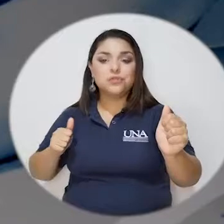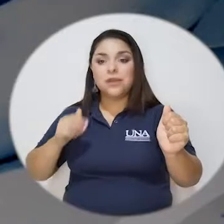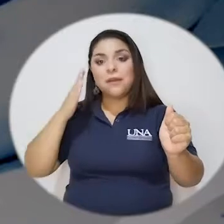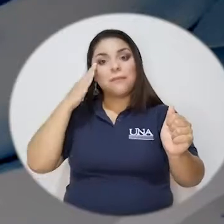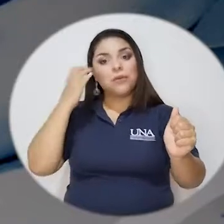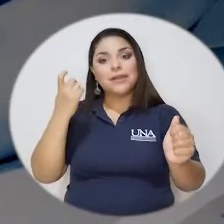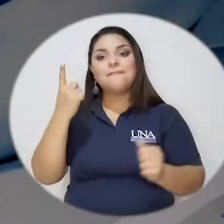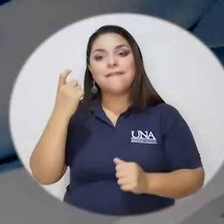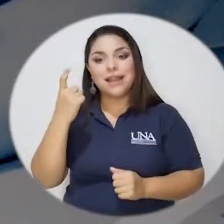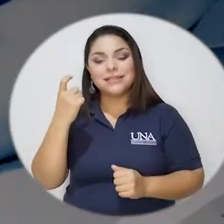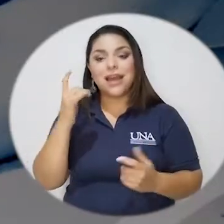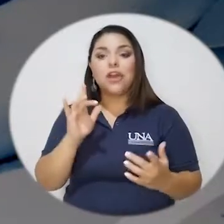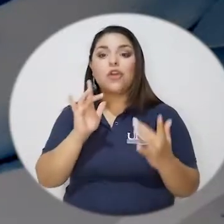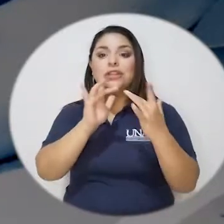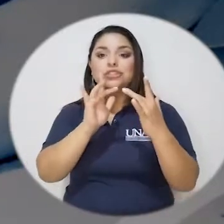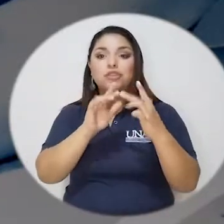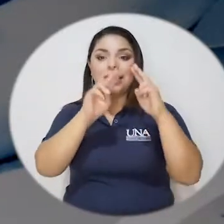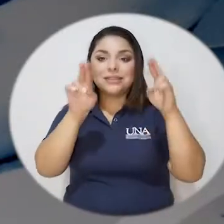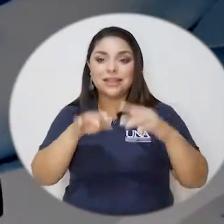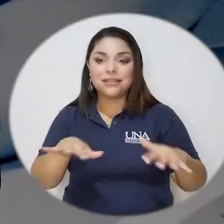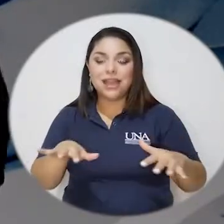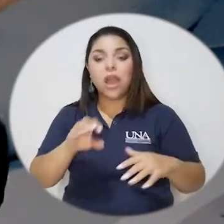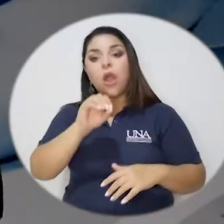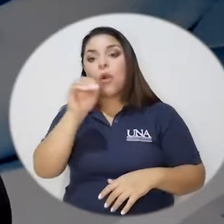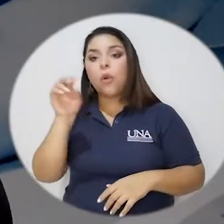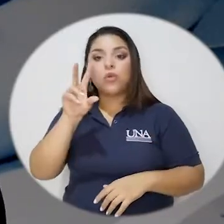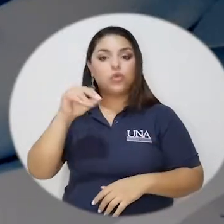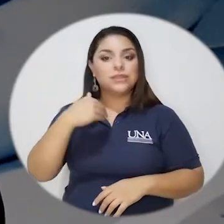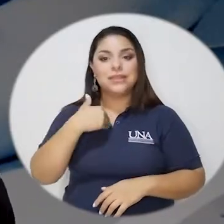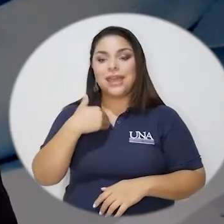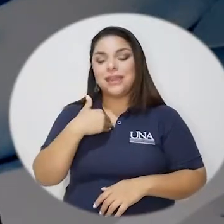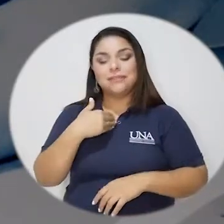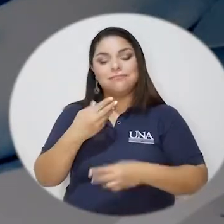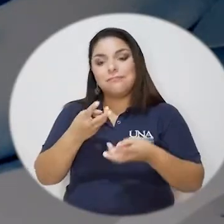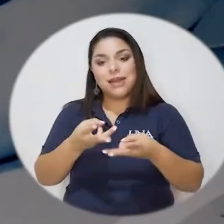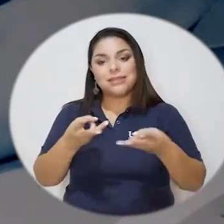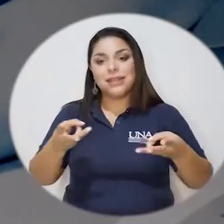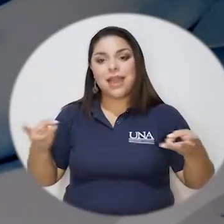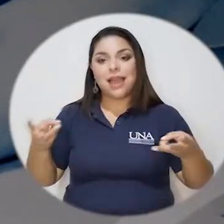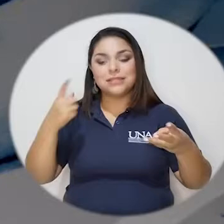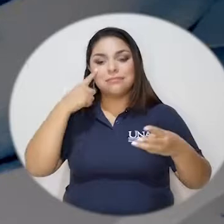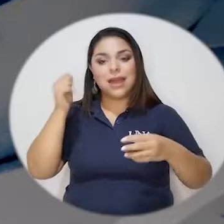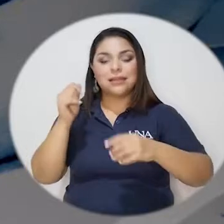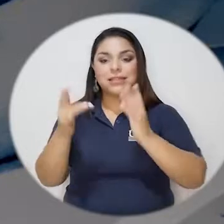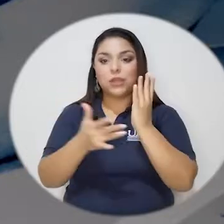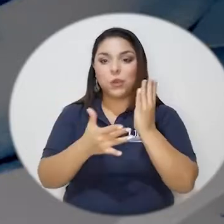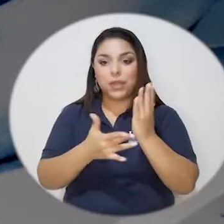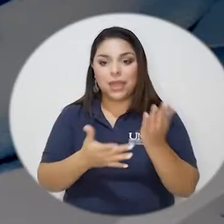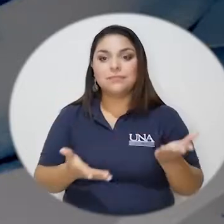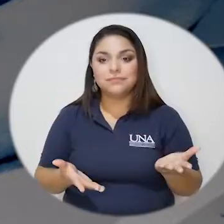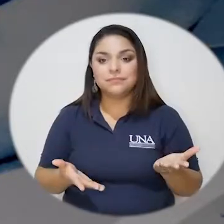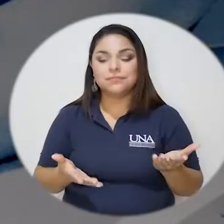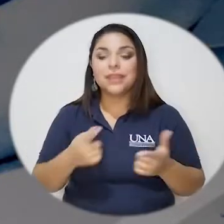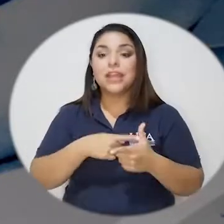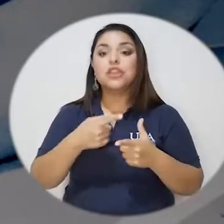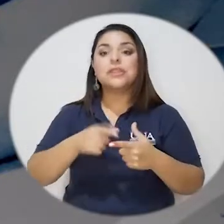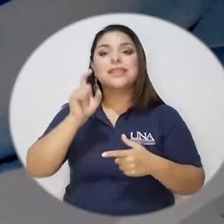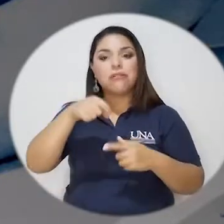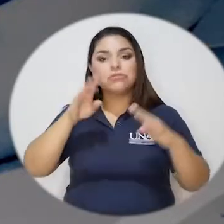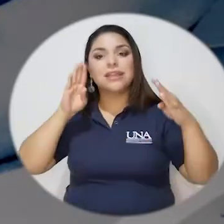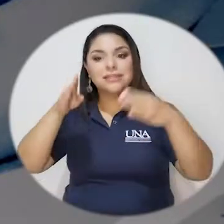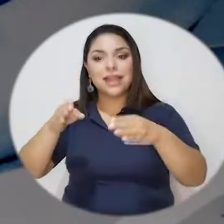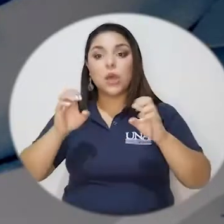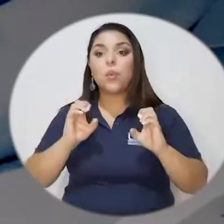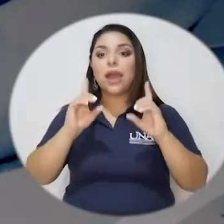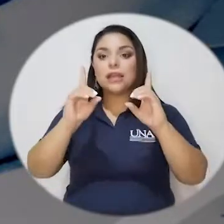jóvenes y muchachos que entonces lo que les hace falta es la conexión de internet o que no tienen los recursos necesarios para el aparato. Entonces,